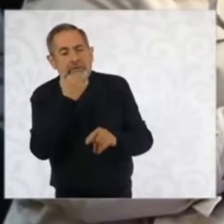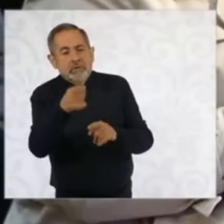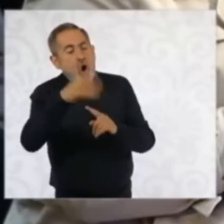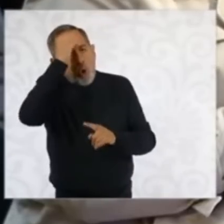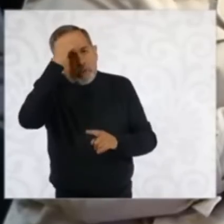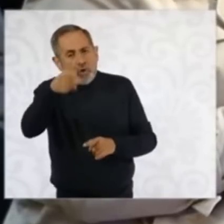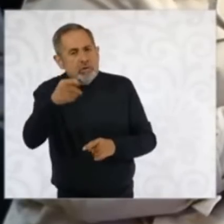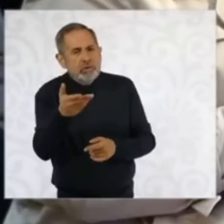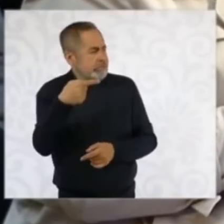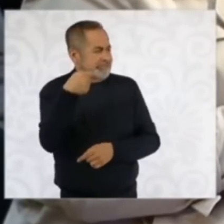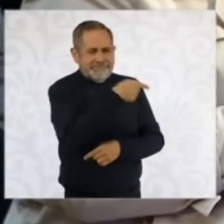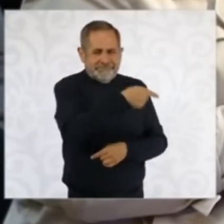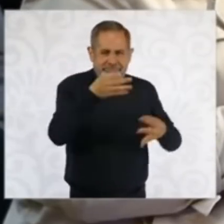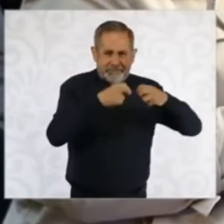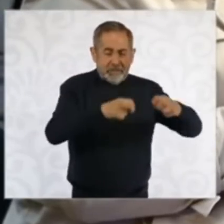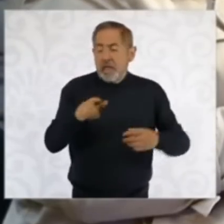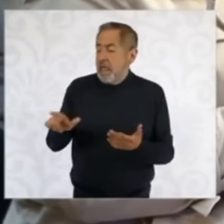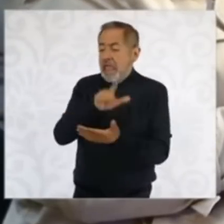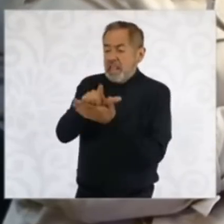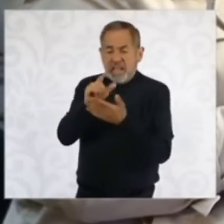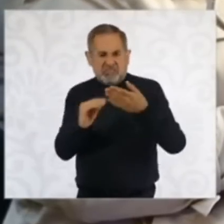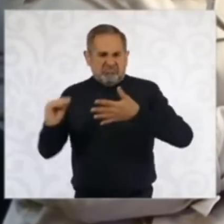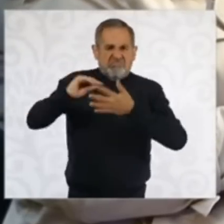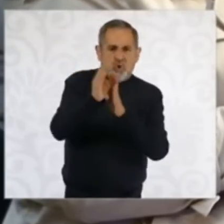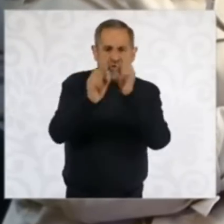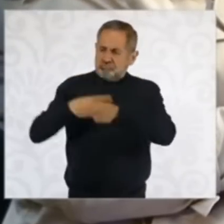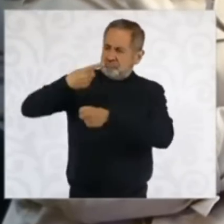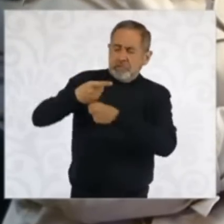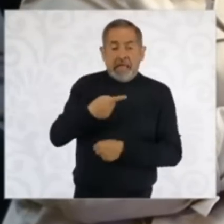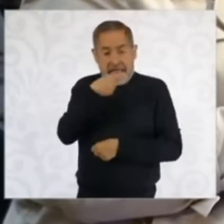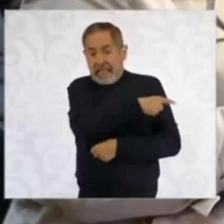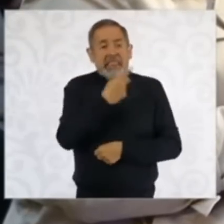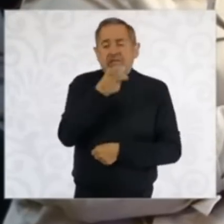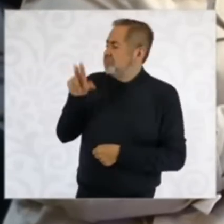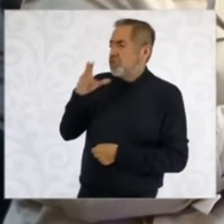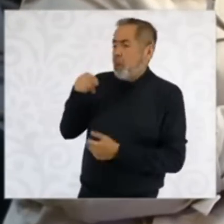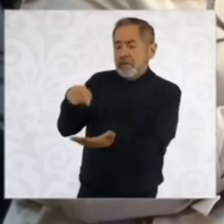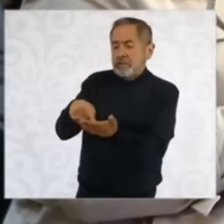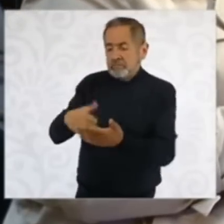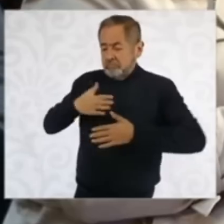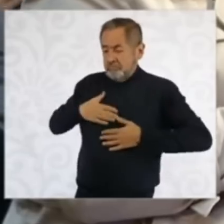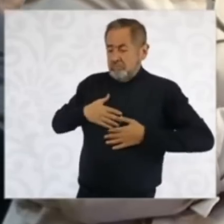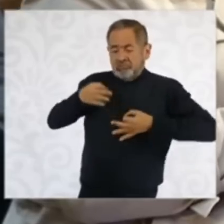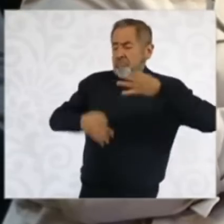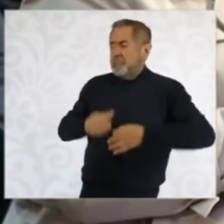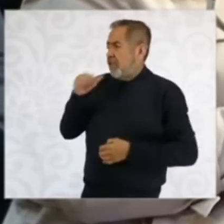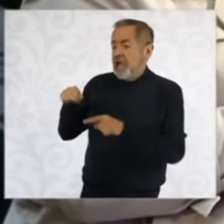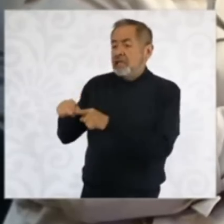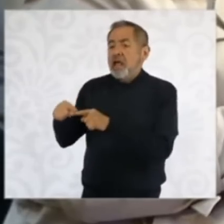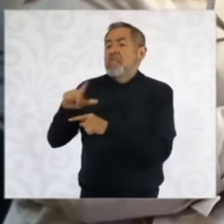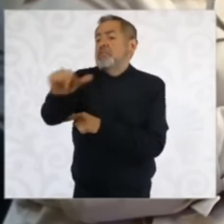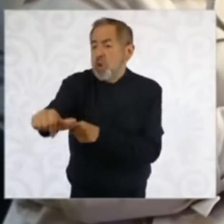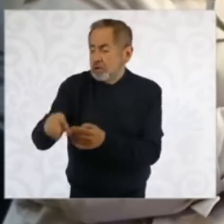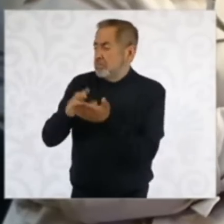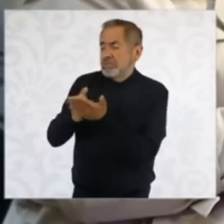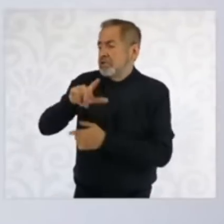proponía el ministro, que la ley de supremacía constitucional no podría aplicarse a la reforma al Poder Judicial, dado que fue publicada después